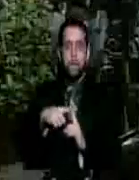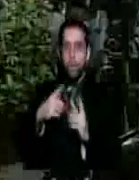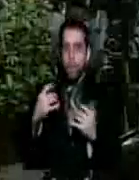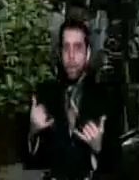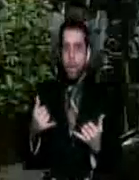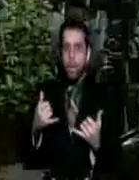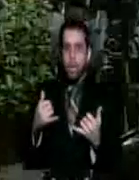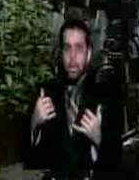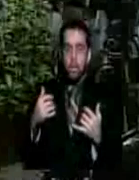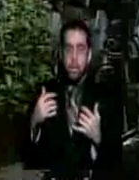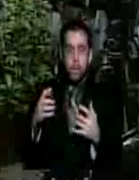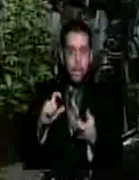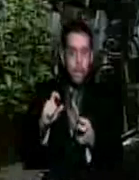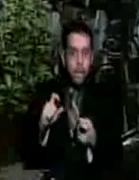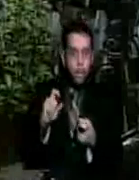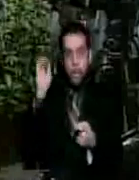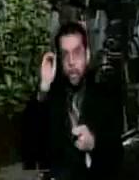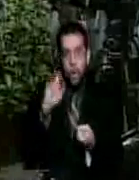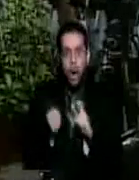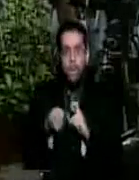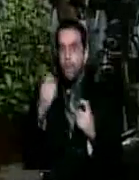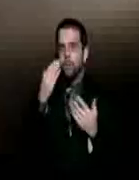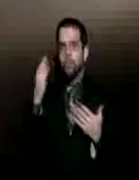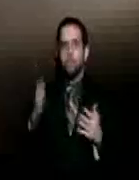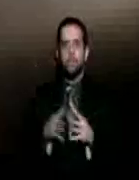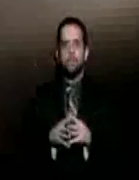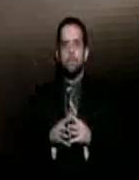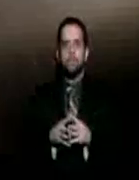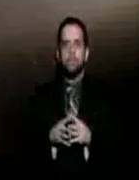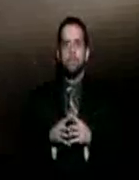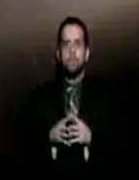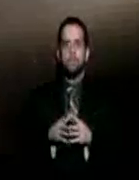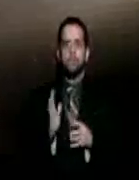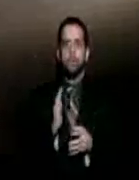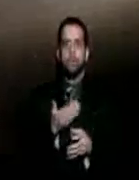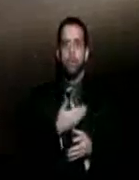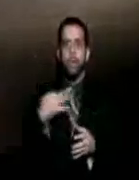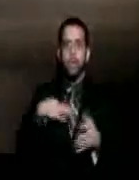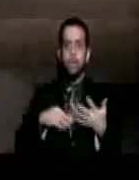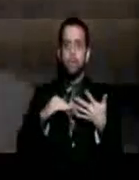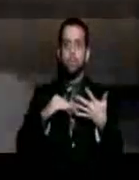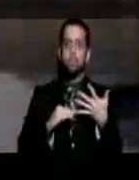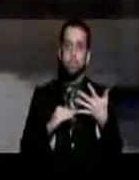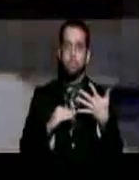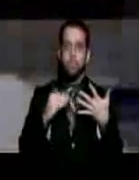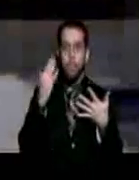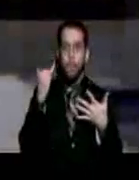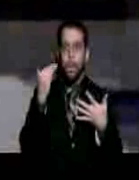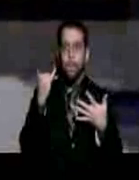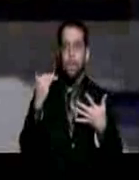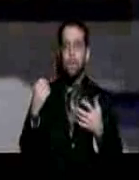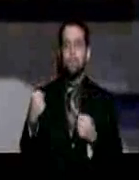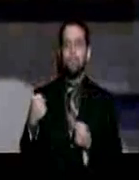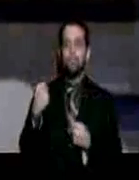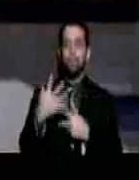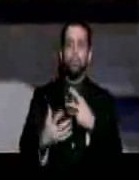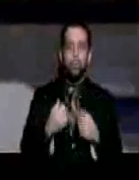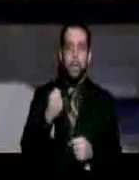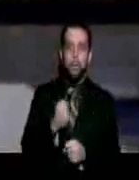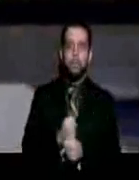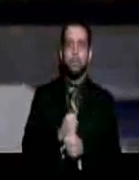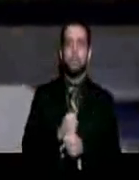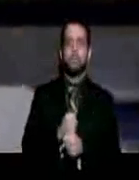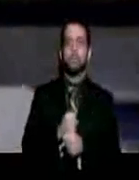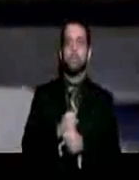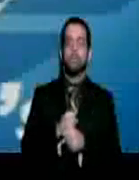en el día de hoy. García Padilla sostuvo que la reclasificación de nuestro crédito es producto del descalabro presupuestario que se viene